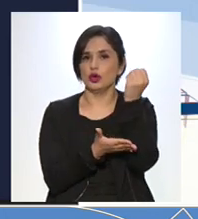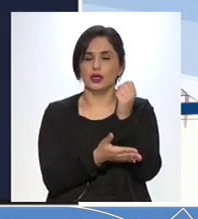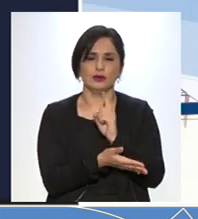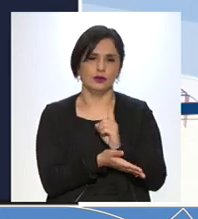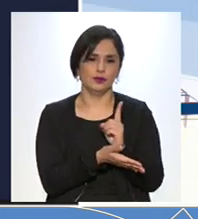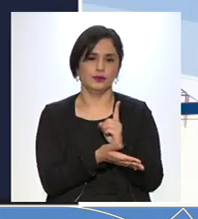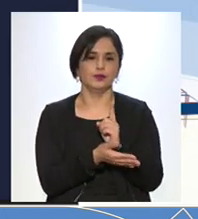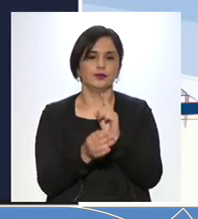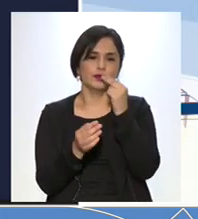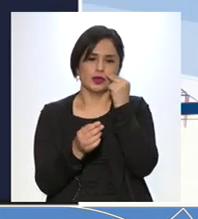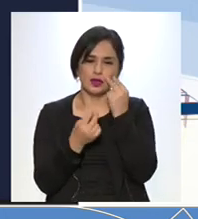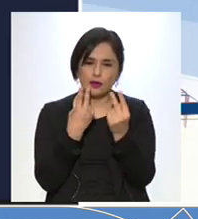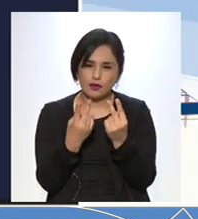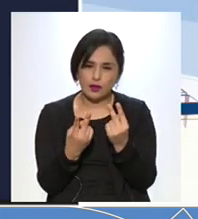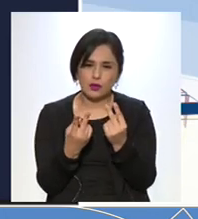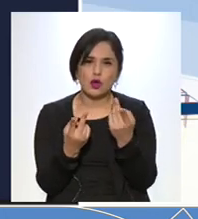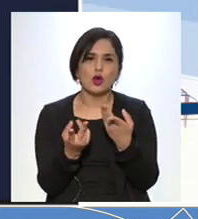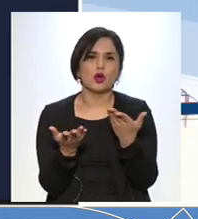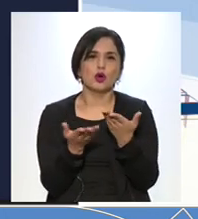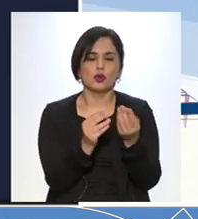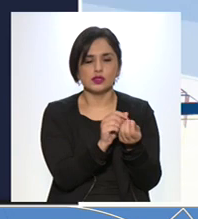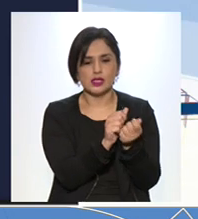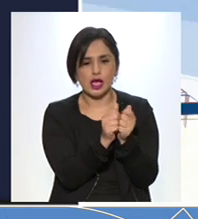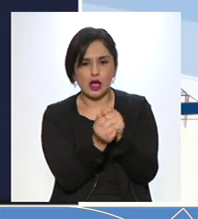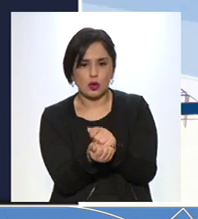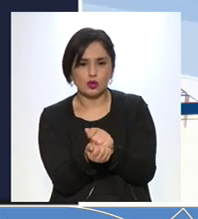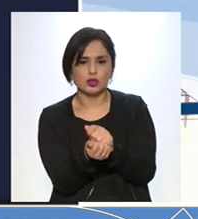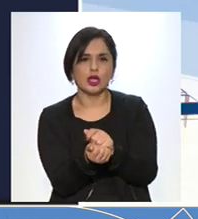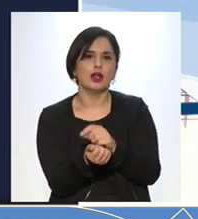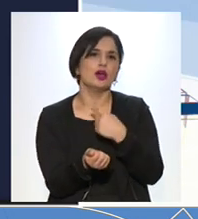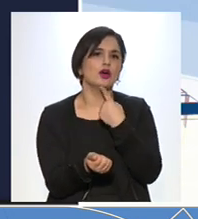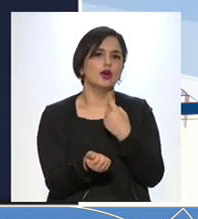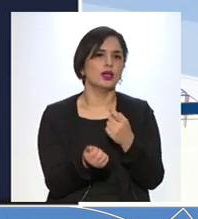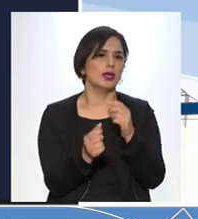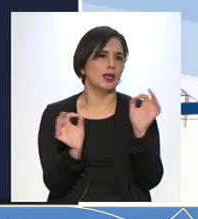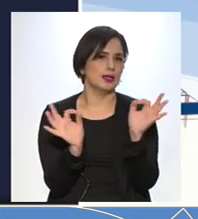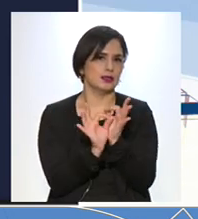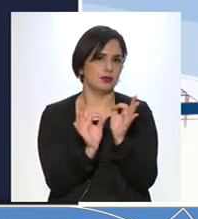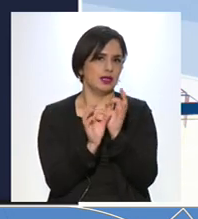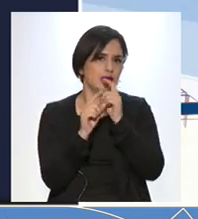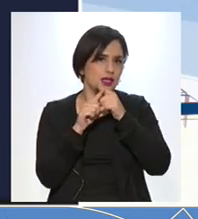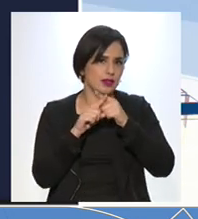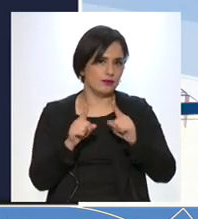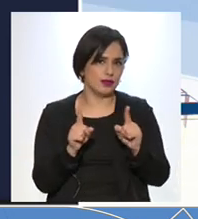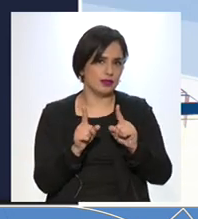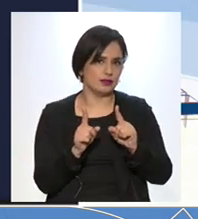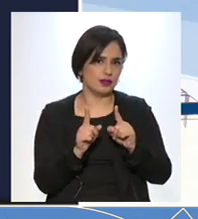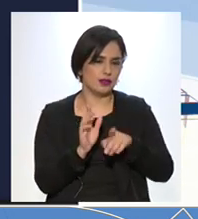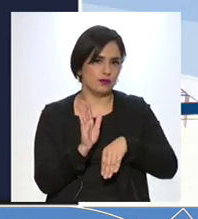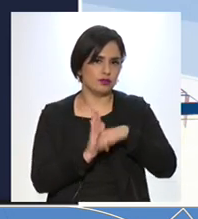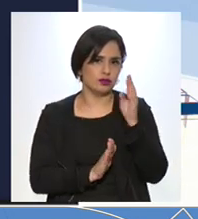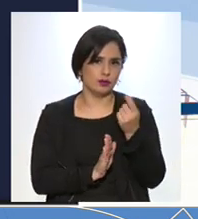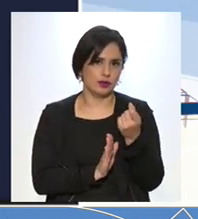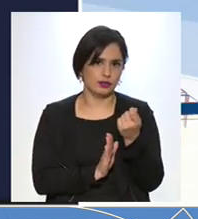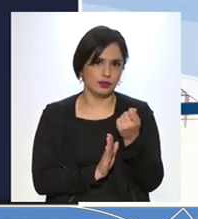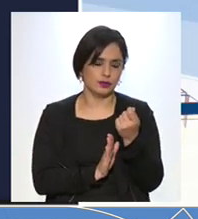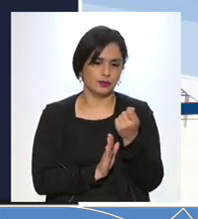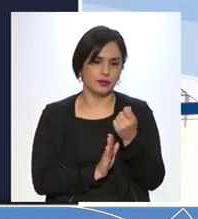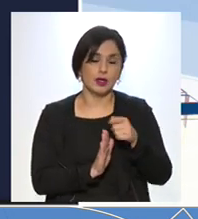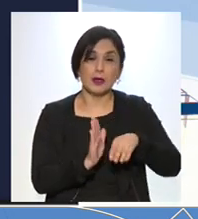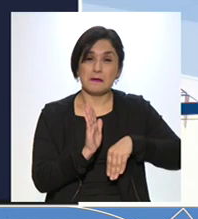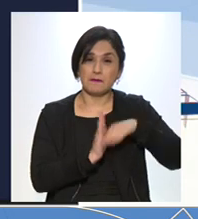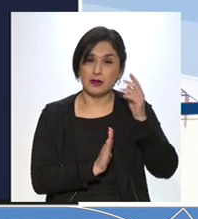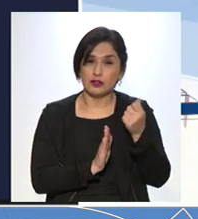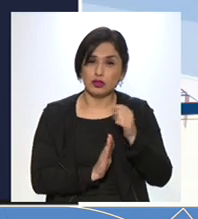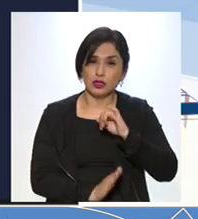vemos cómo se ajustan qué es lo que explica las diferencias en las proyecciones de inflación. Con esto, la inflación anual del